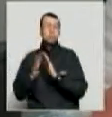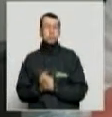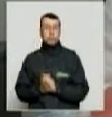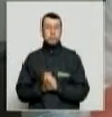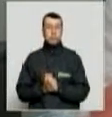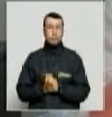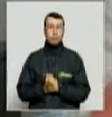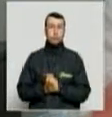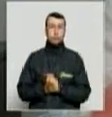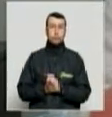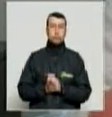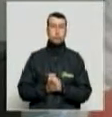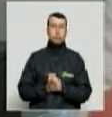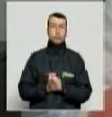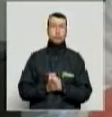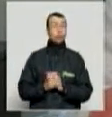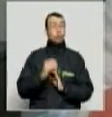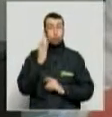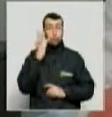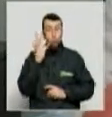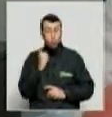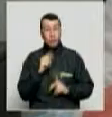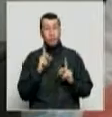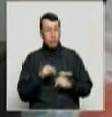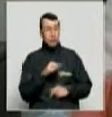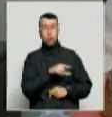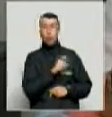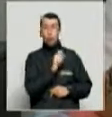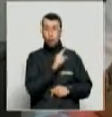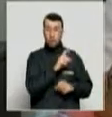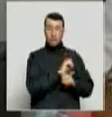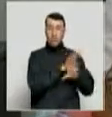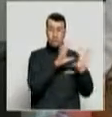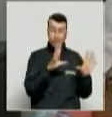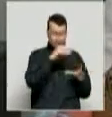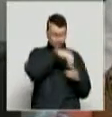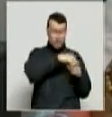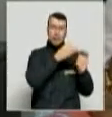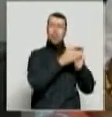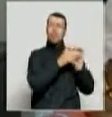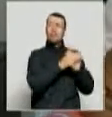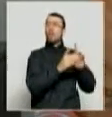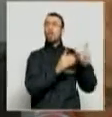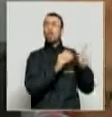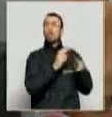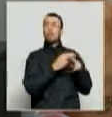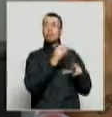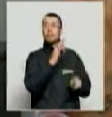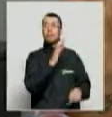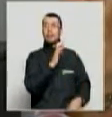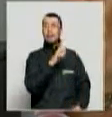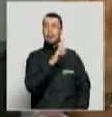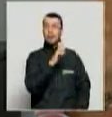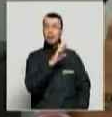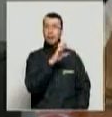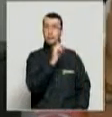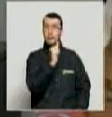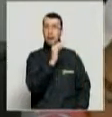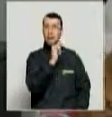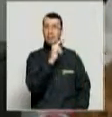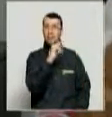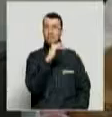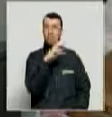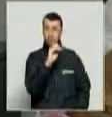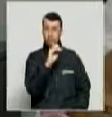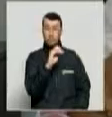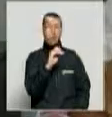Y estamos todos los días a las 11 de la mañana en Telepacífico. Los miércoles es 11:30. Pero estamos